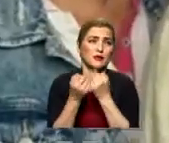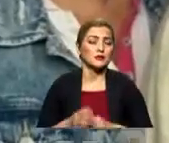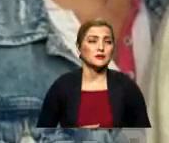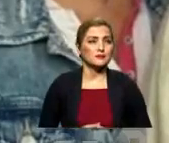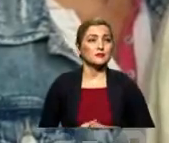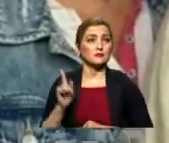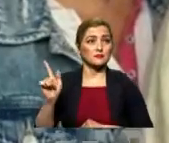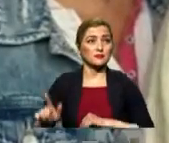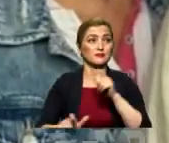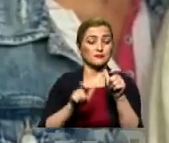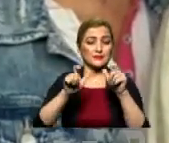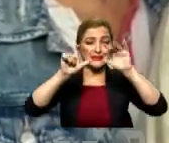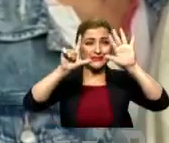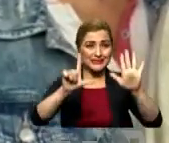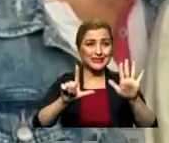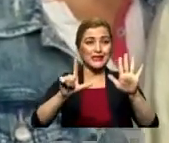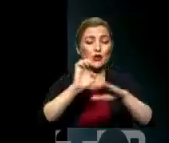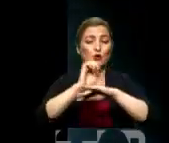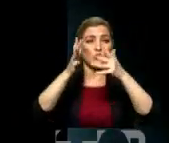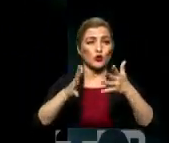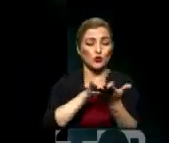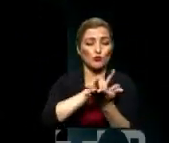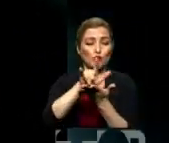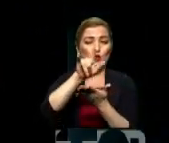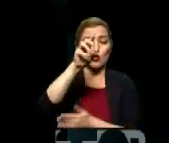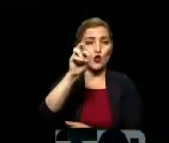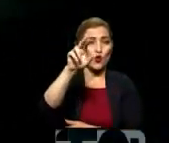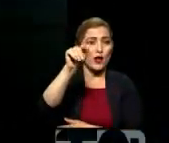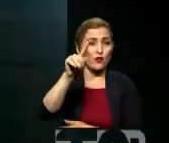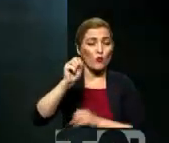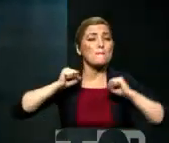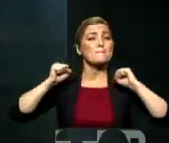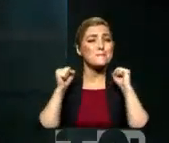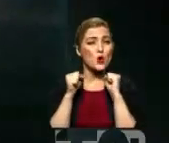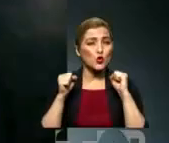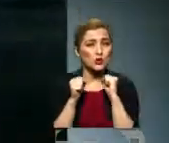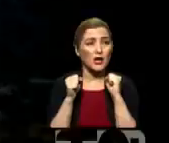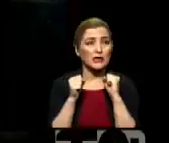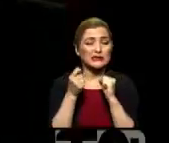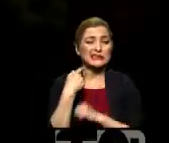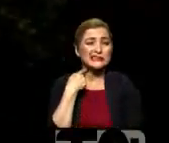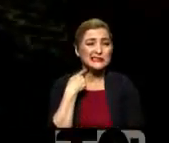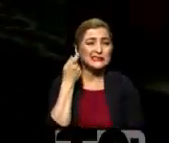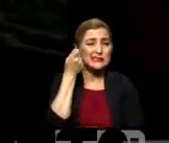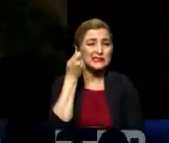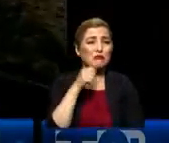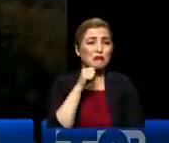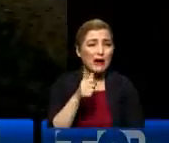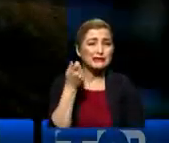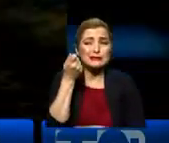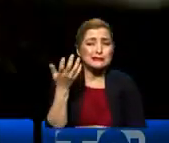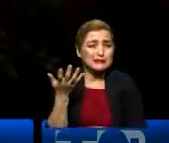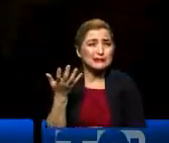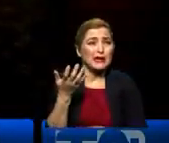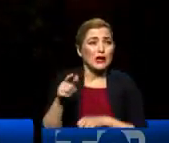misma forma, 7 compatriotas permanecen en el aeropuerto El Dorado en Bogotá. Sus recursos cada vez son más limitados y les preocupa que